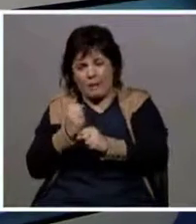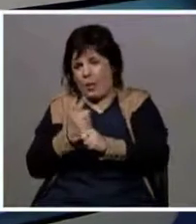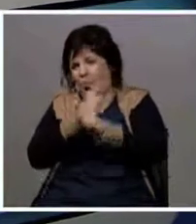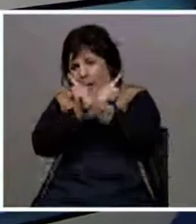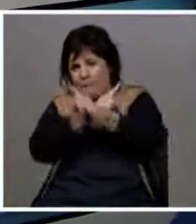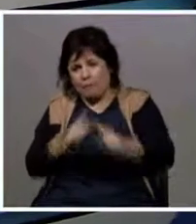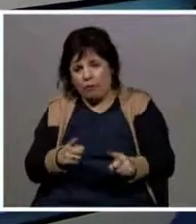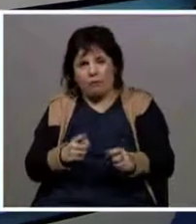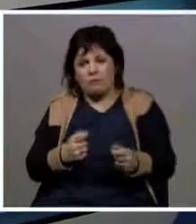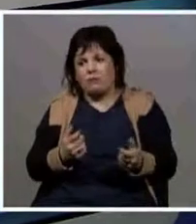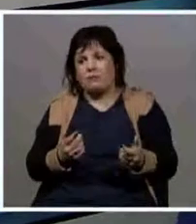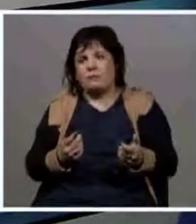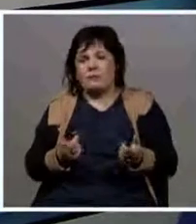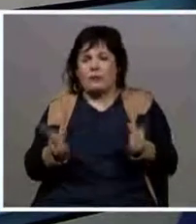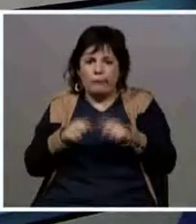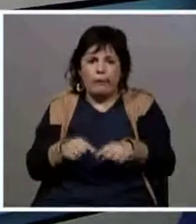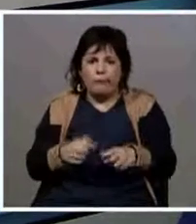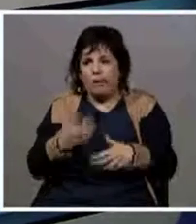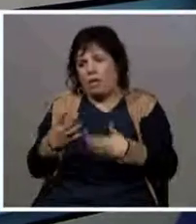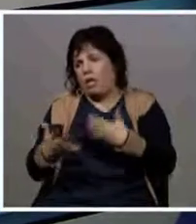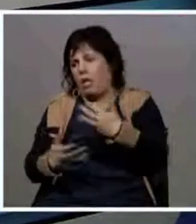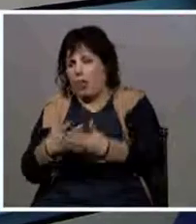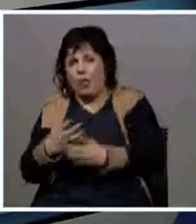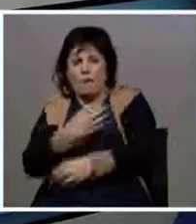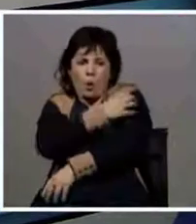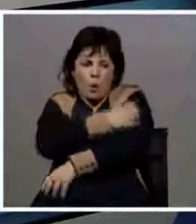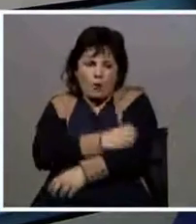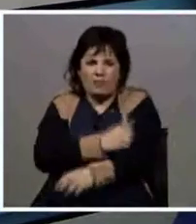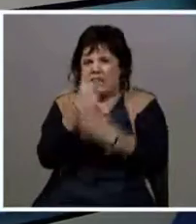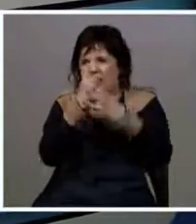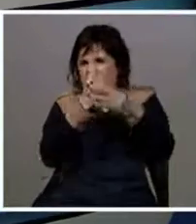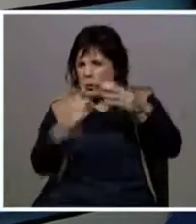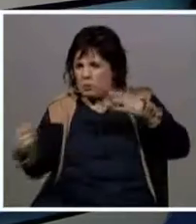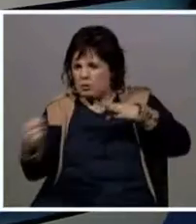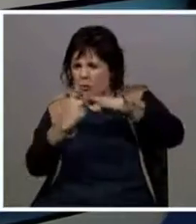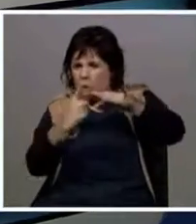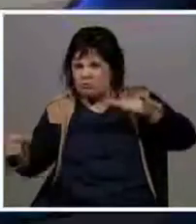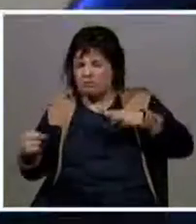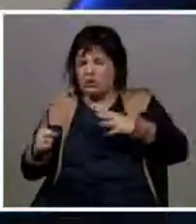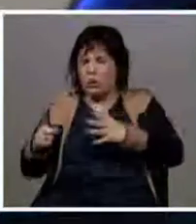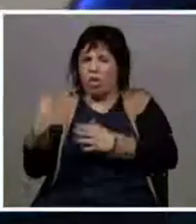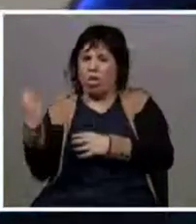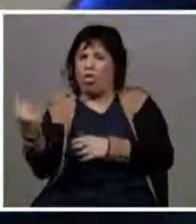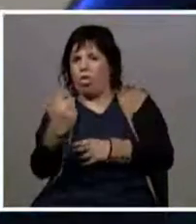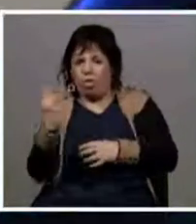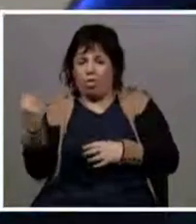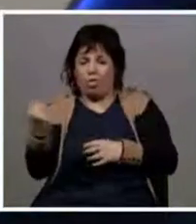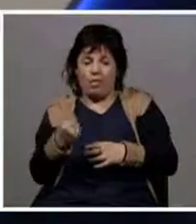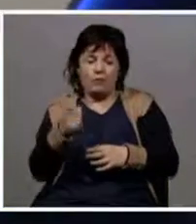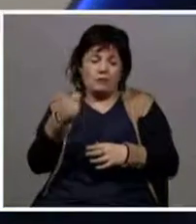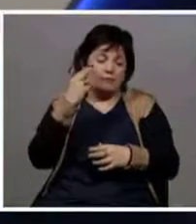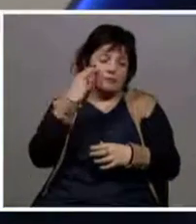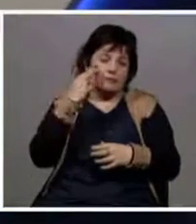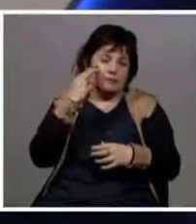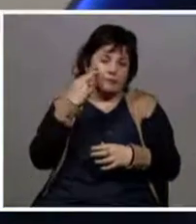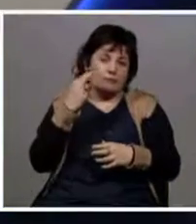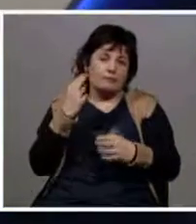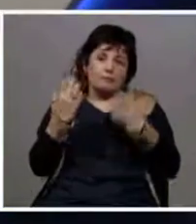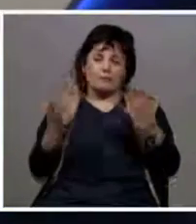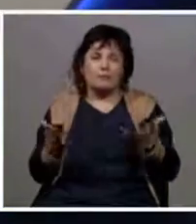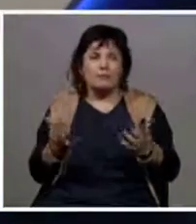vuelven a reproducir esa situación de pobreza de exclusión de alejamiento no sé exactamente esos son los problemas que están vinculados por eso